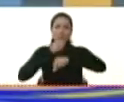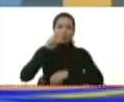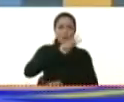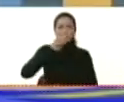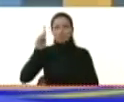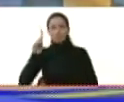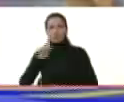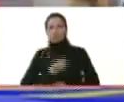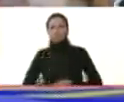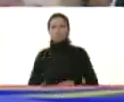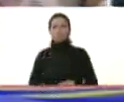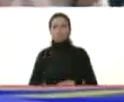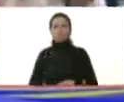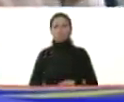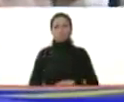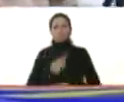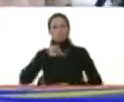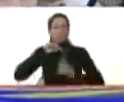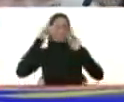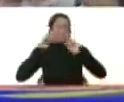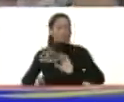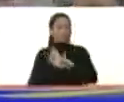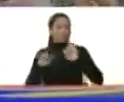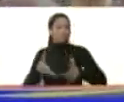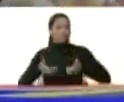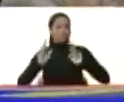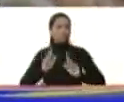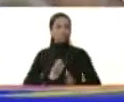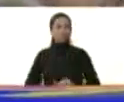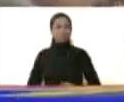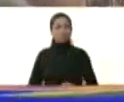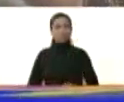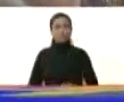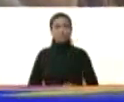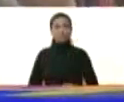XXI. Estamos decididos y decididas.